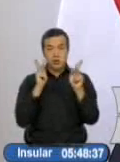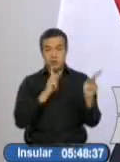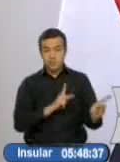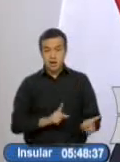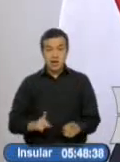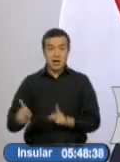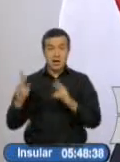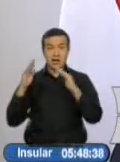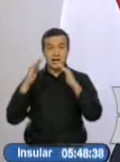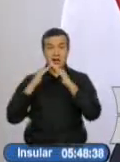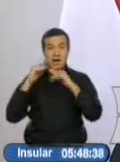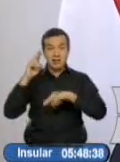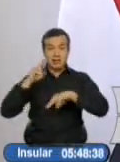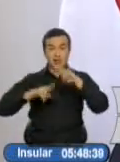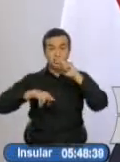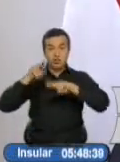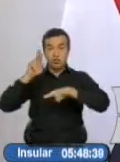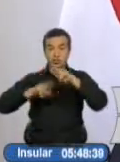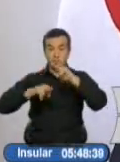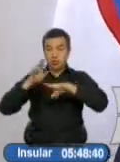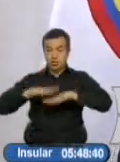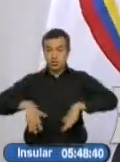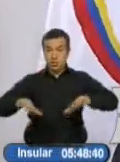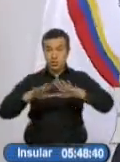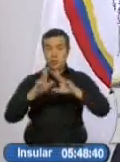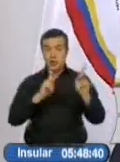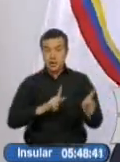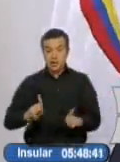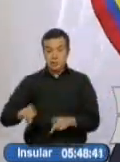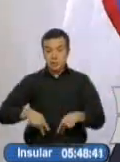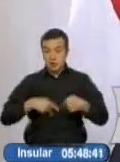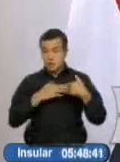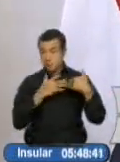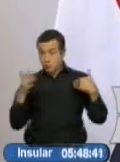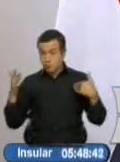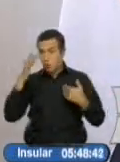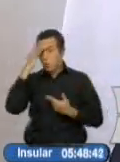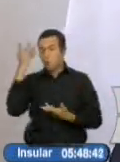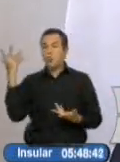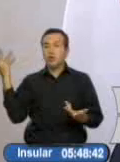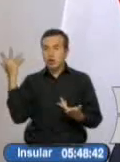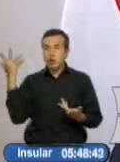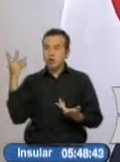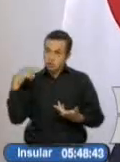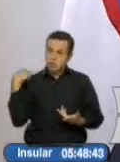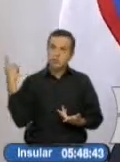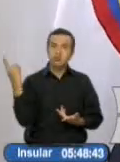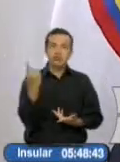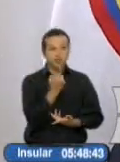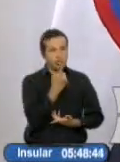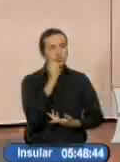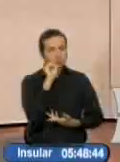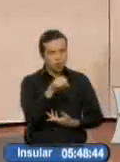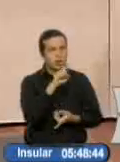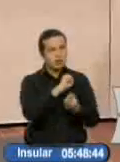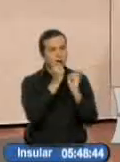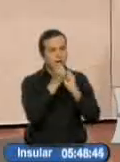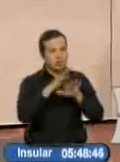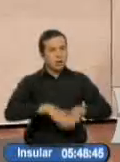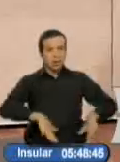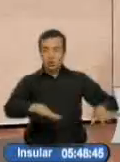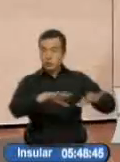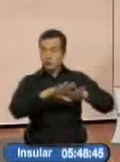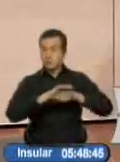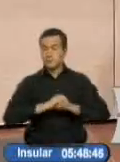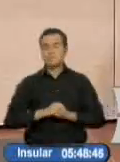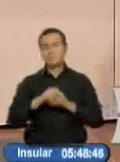para Todos, queremos ser parte del plan Toda una Vida, porque también somos protagonistas en el territorio de la transformación que vive el país. Se estableció una